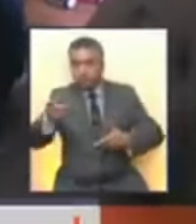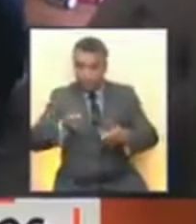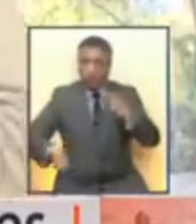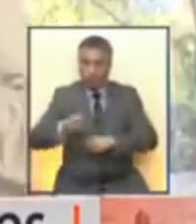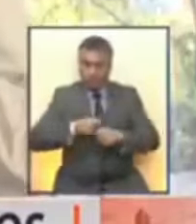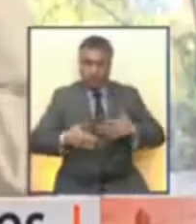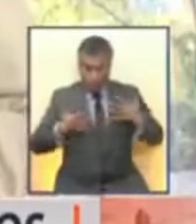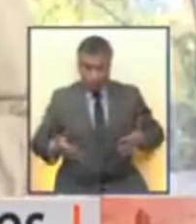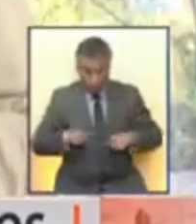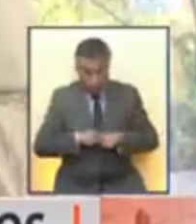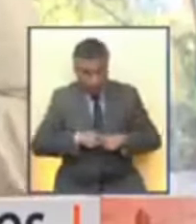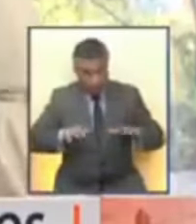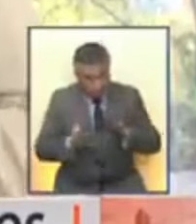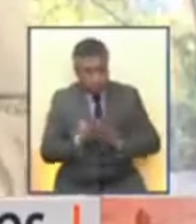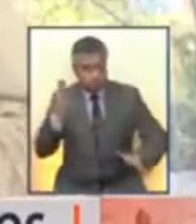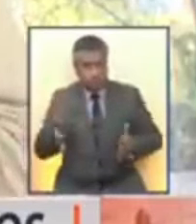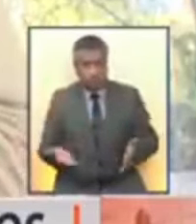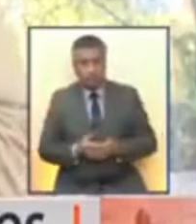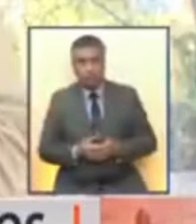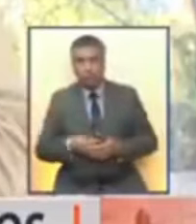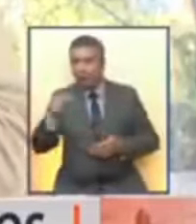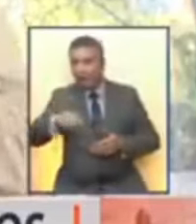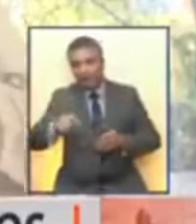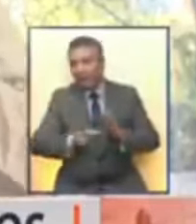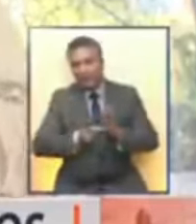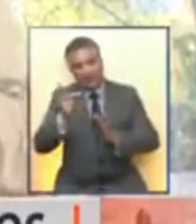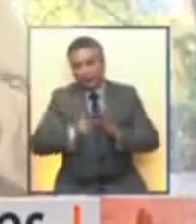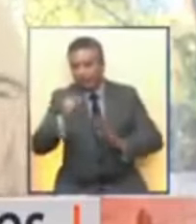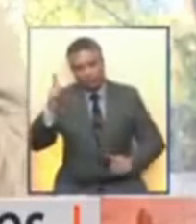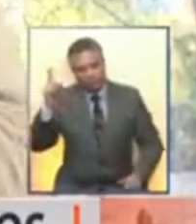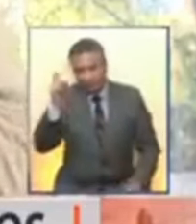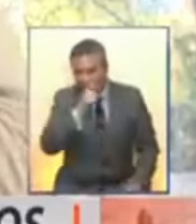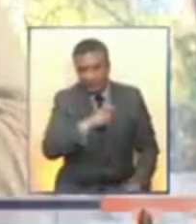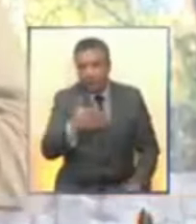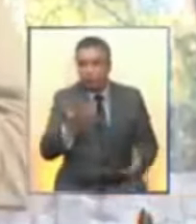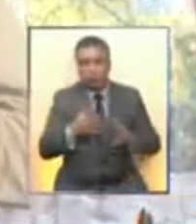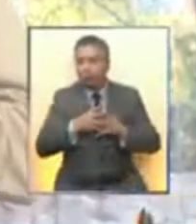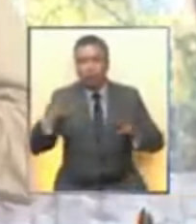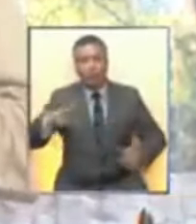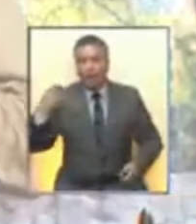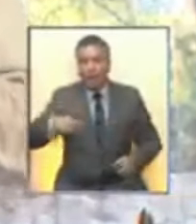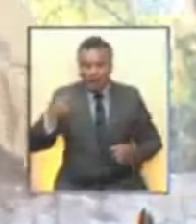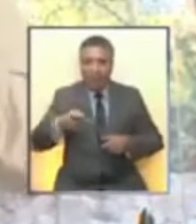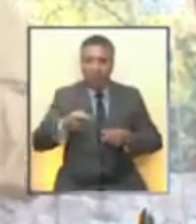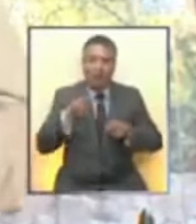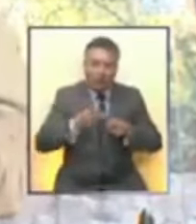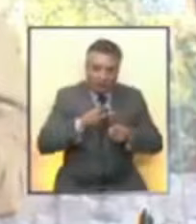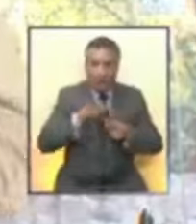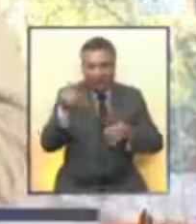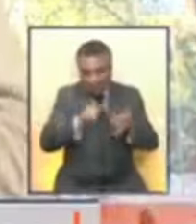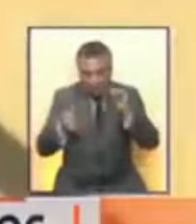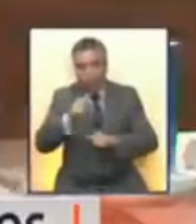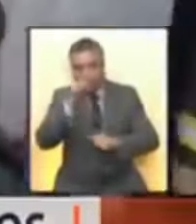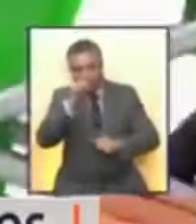los pantalones. Aquí el desarrollo es muy difícil, ¿ya? Porque cuesta mucho, es muy caro poder arrendar laboratorios, que te presten